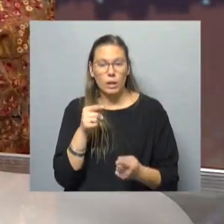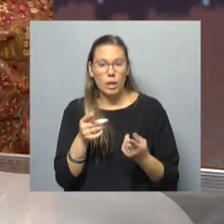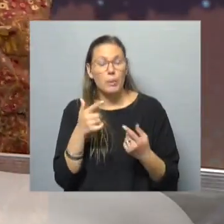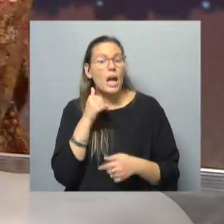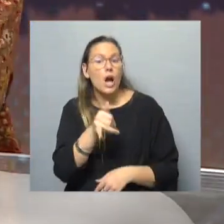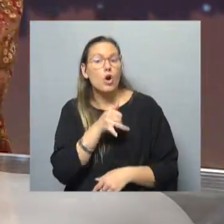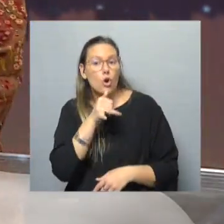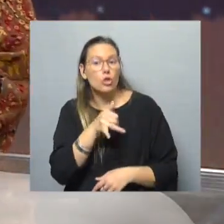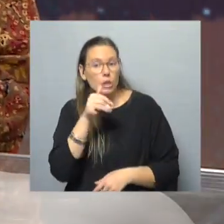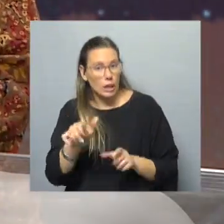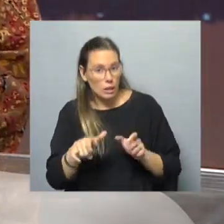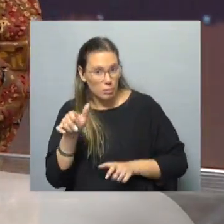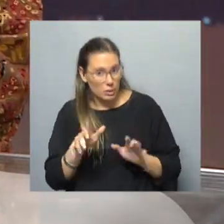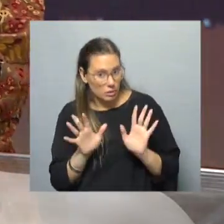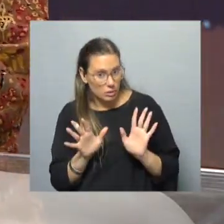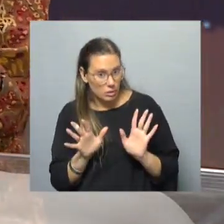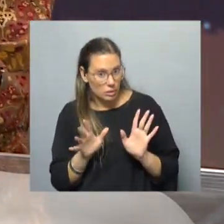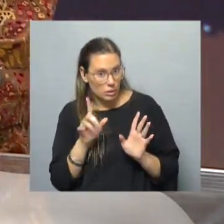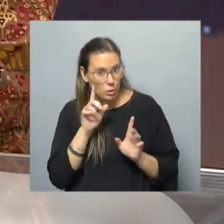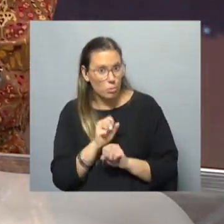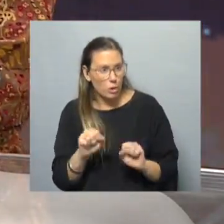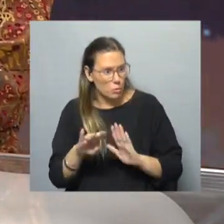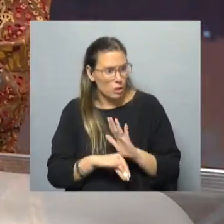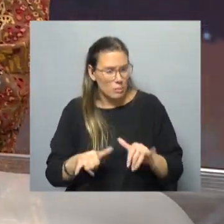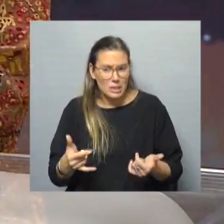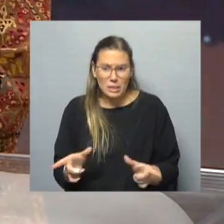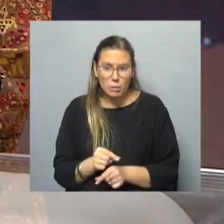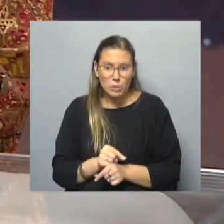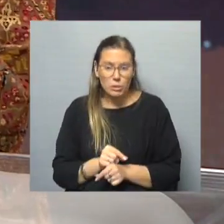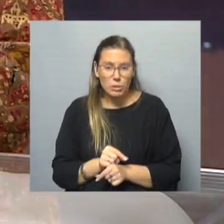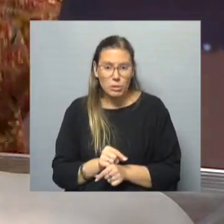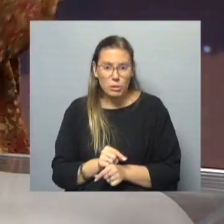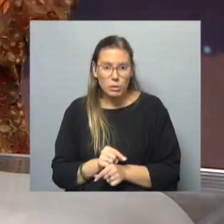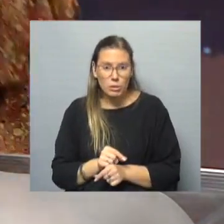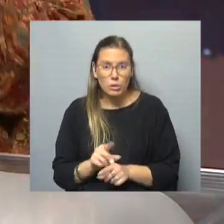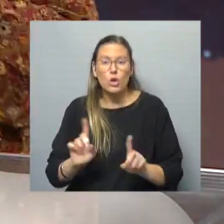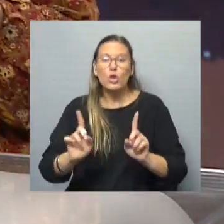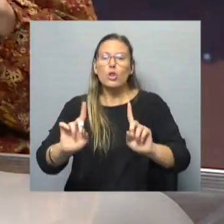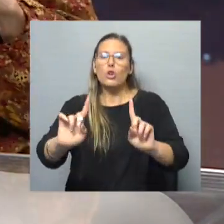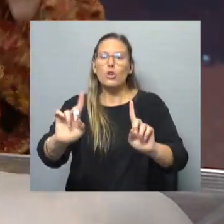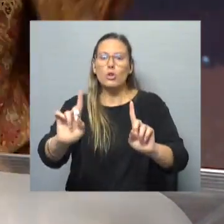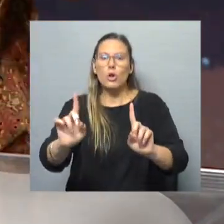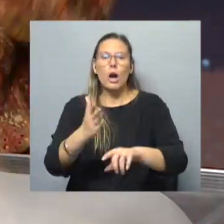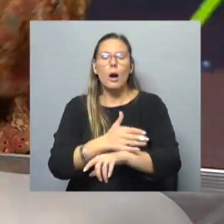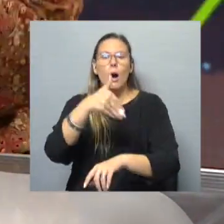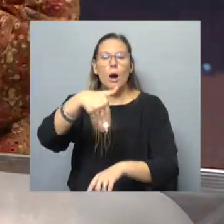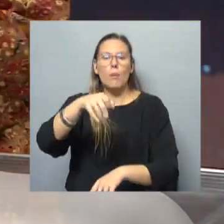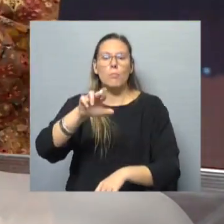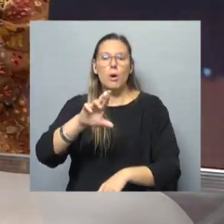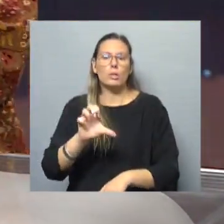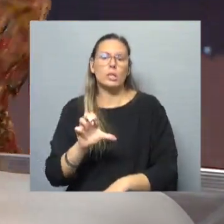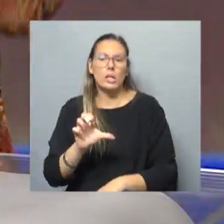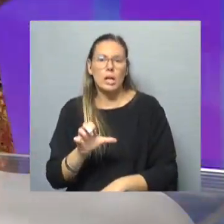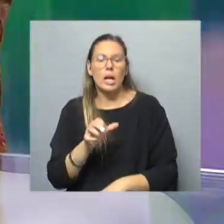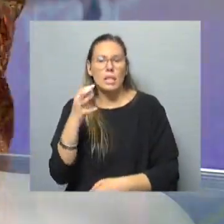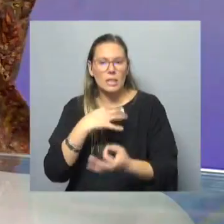para contarle a la gente. ¿Pasó? Porque se nos fue el programa ya. Se nos fue. Se nos fue. No, vamos. Ah, no, no, no, nos vamos como... Es verdad que tenemos que ir al